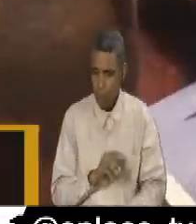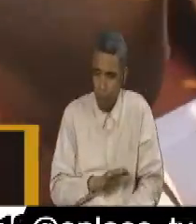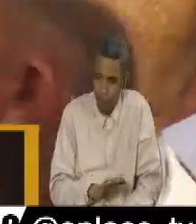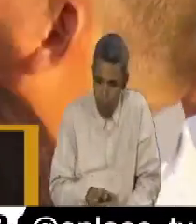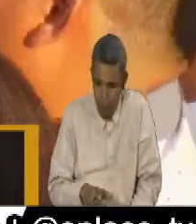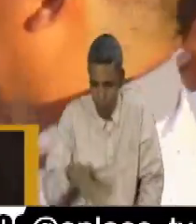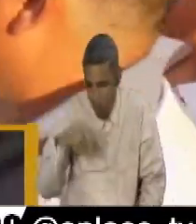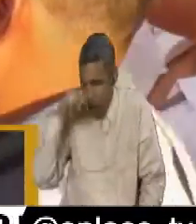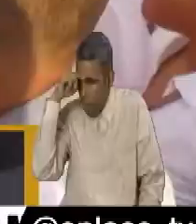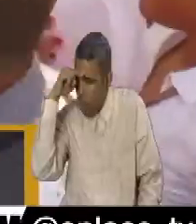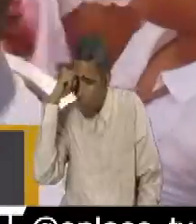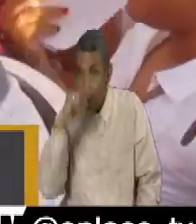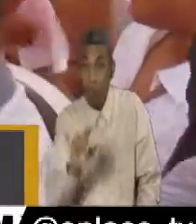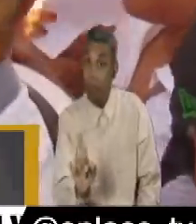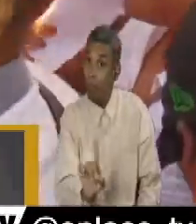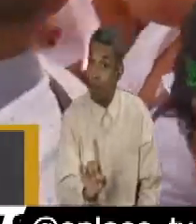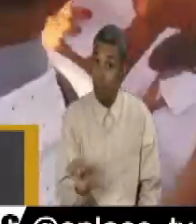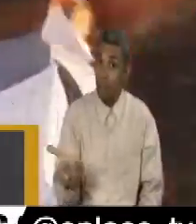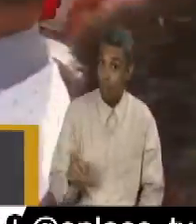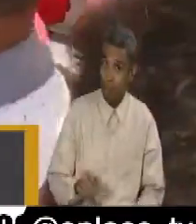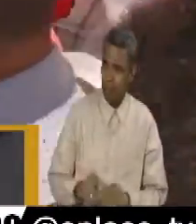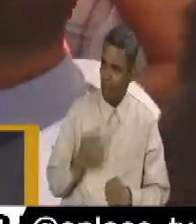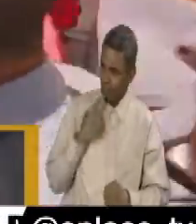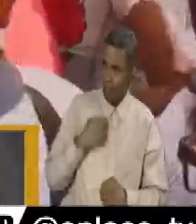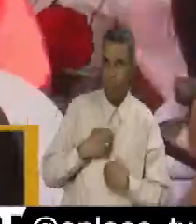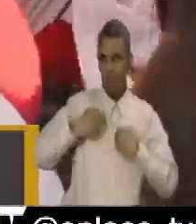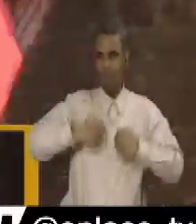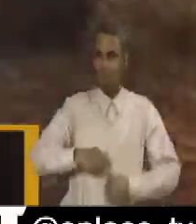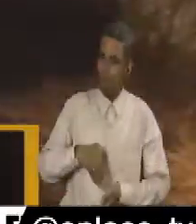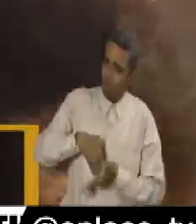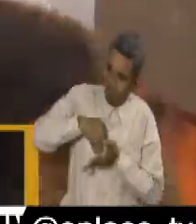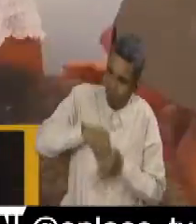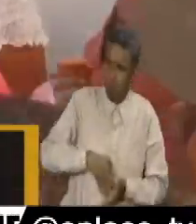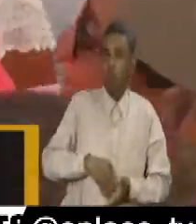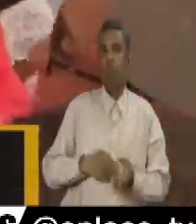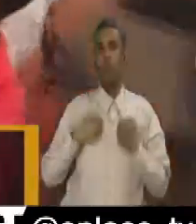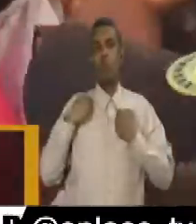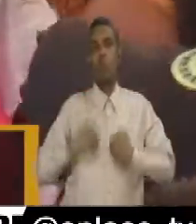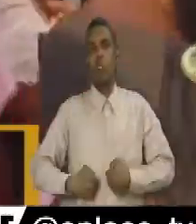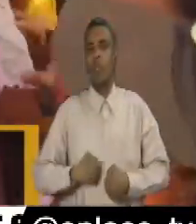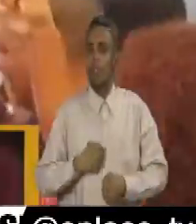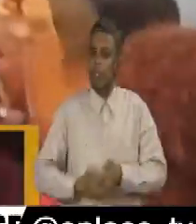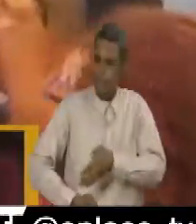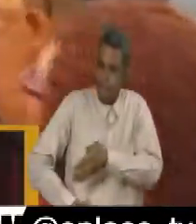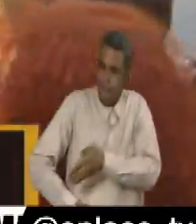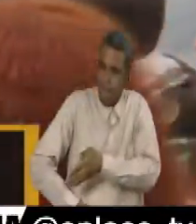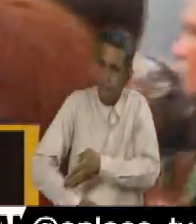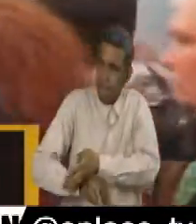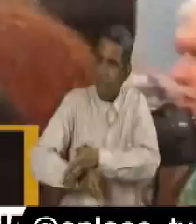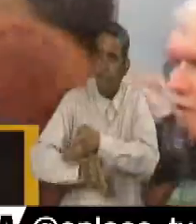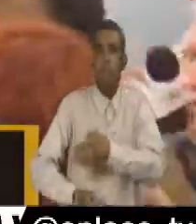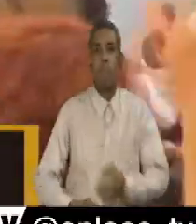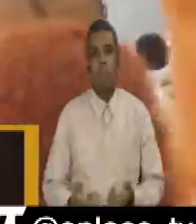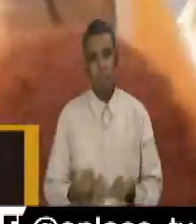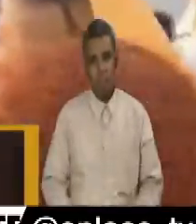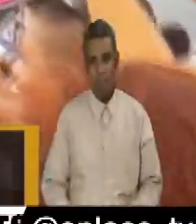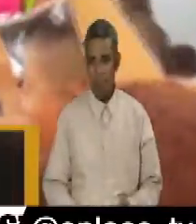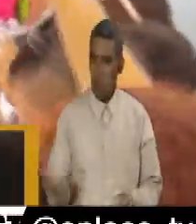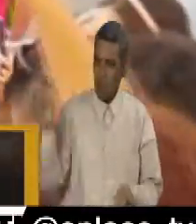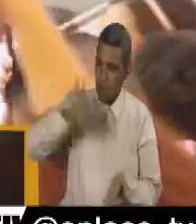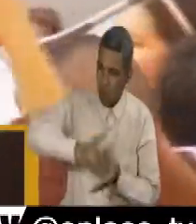sigue claro en sus posiciones y ahí estamos al frente del cañón, aquí en Barranca Bermeja nuevamente,